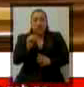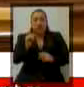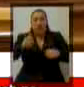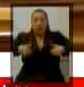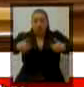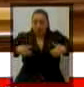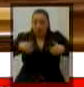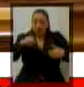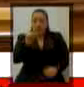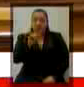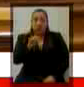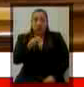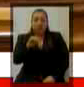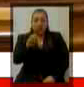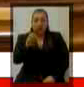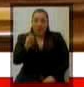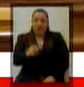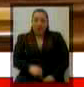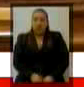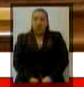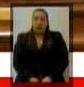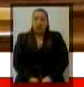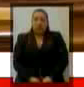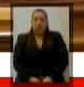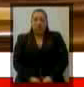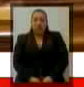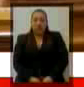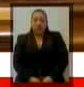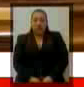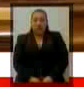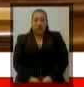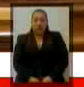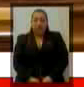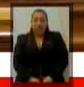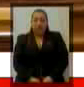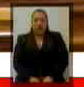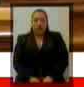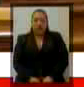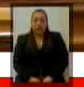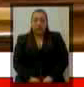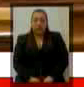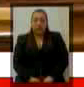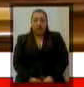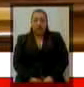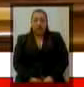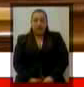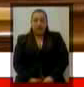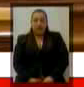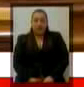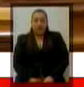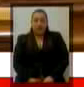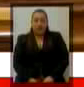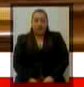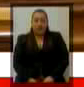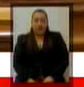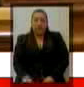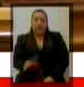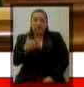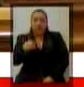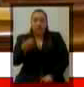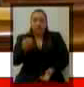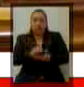animales de acá, estos de acá, que son simios. Los simios aparentemente tienen un componente